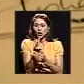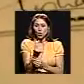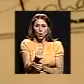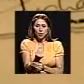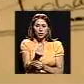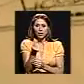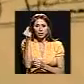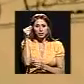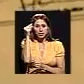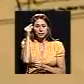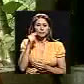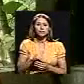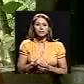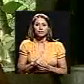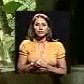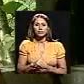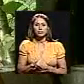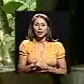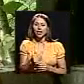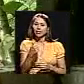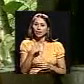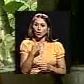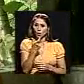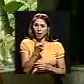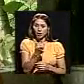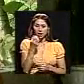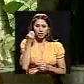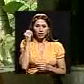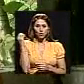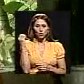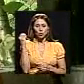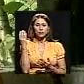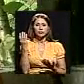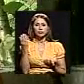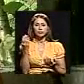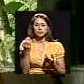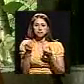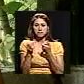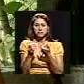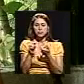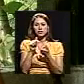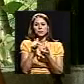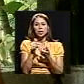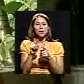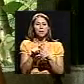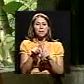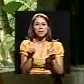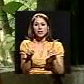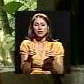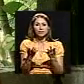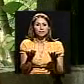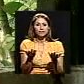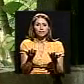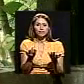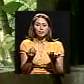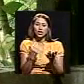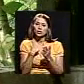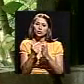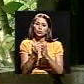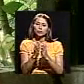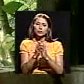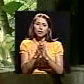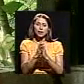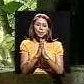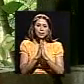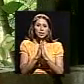por parte del Estado. Tengo carnet de oro, ¿ya? Pero yo le pido al